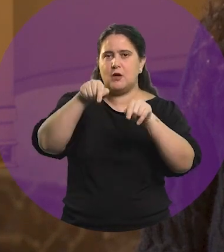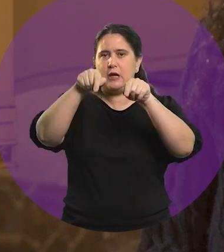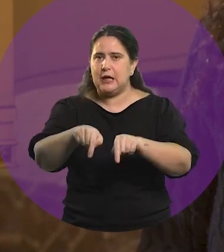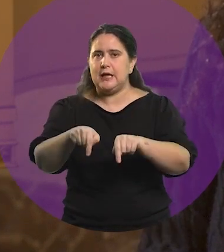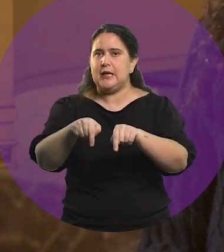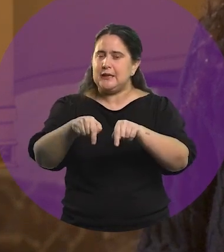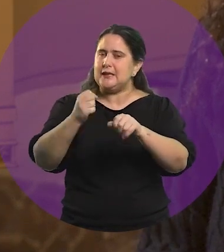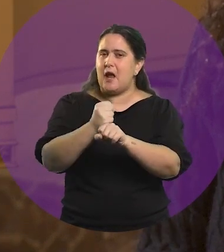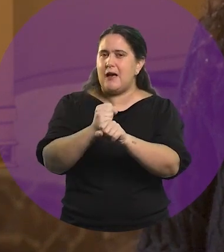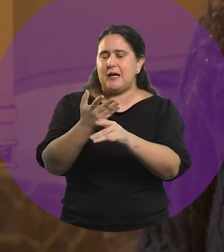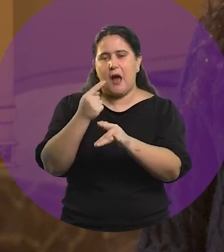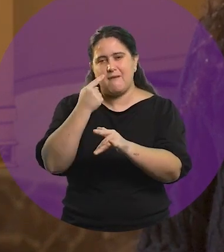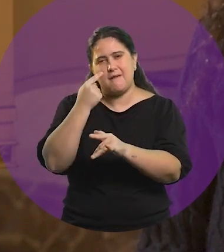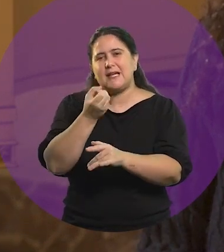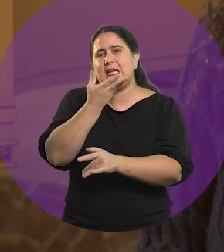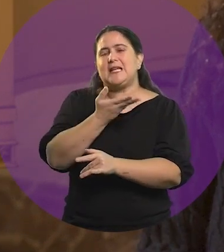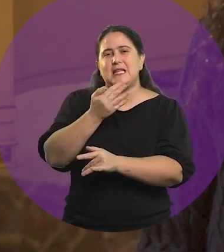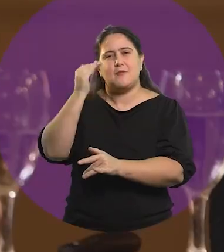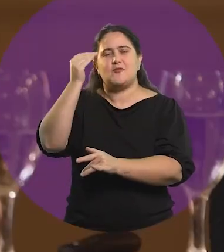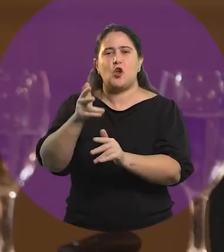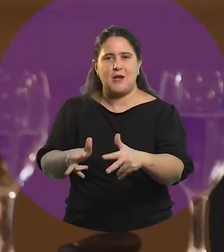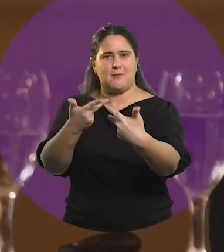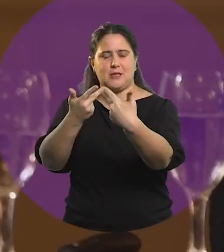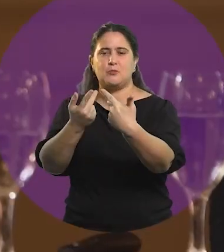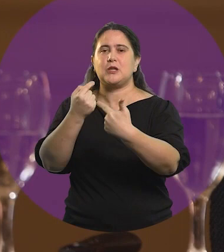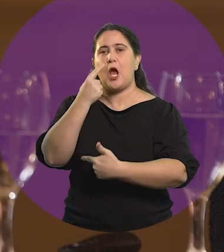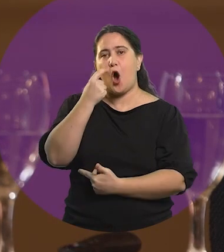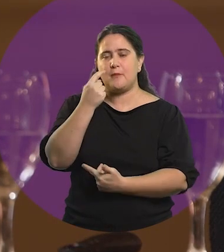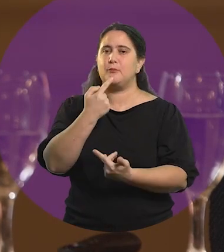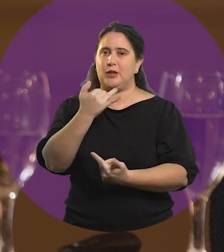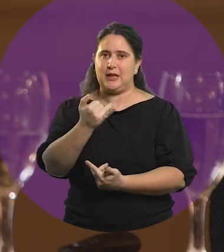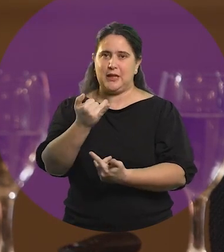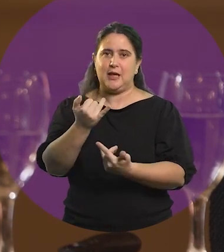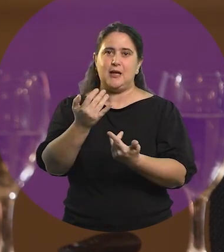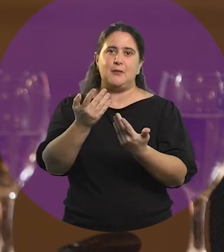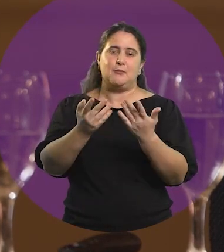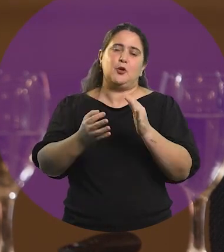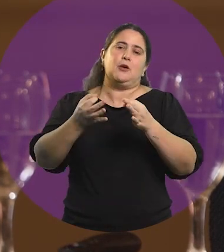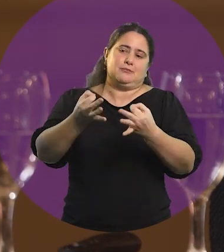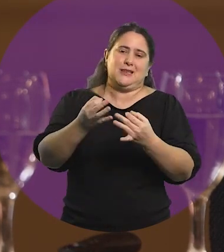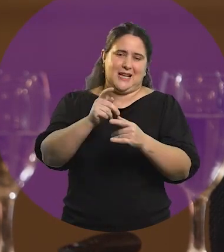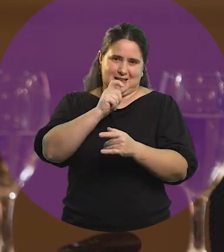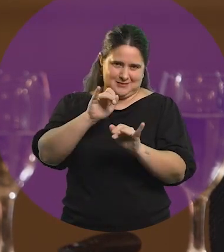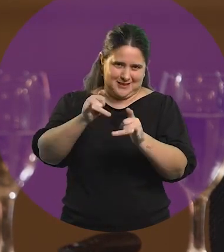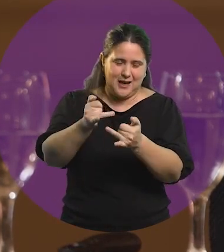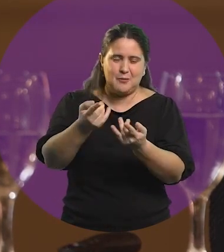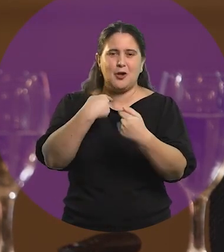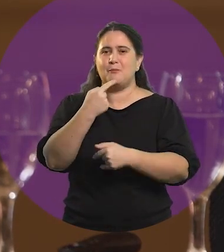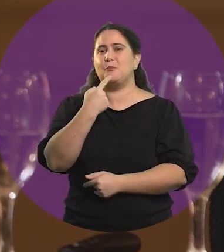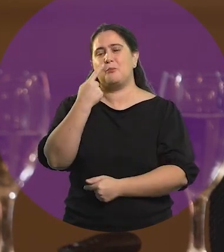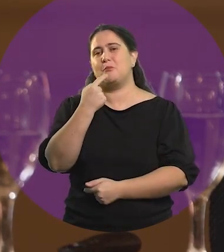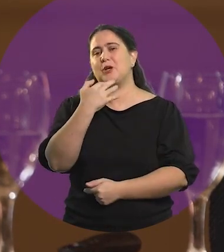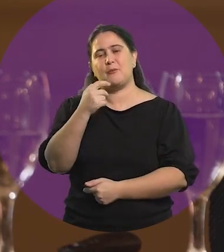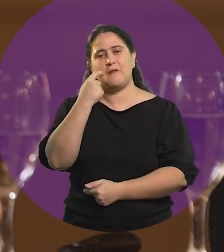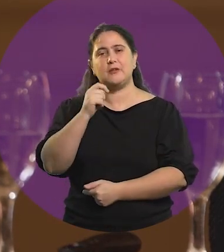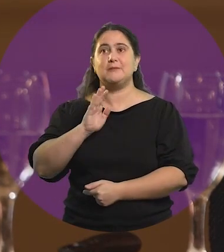trabajamos de la manera en que se ejerce la docencia remota, porque los varones tienden a hablar, me parece que esto lo dijo el presidente Folgar en una entrevista ya, sin levantar